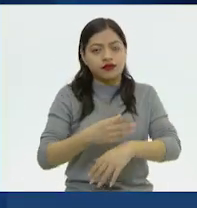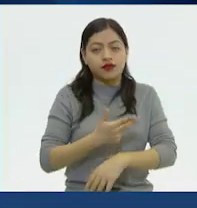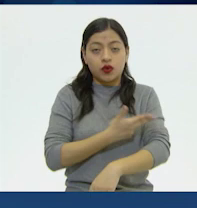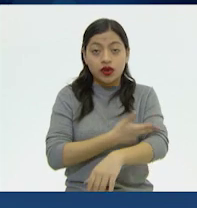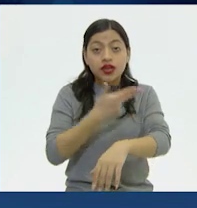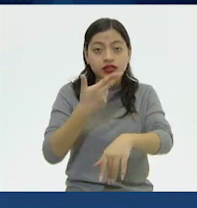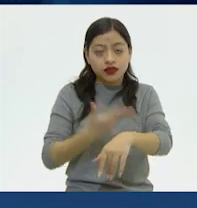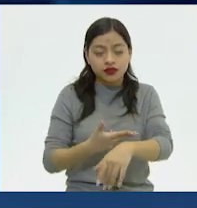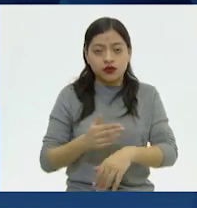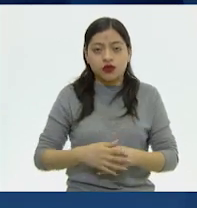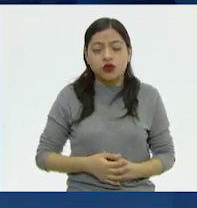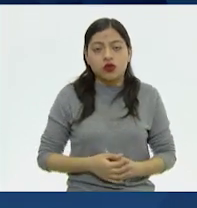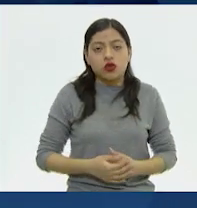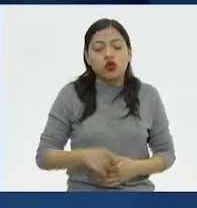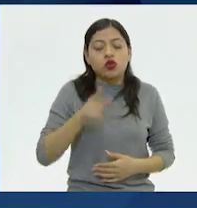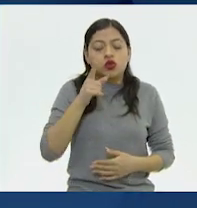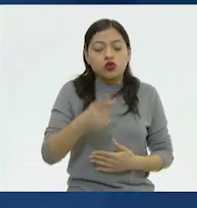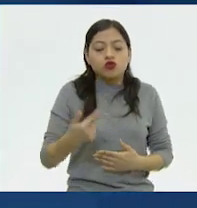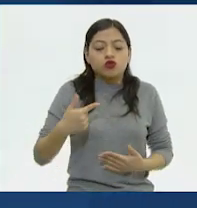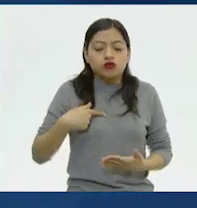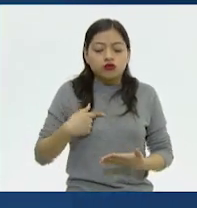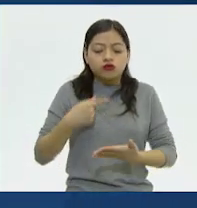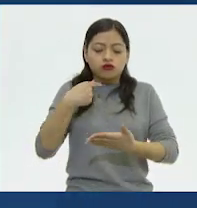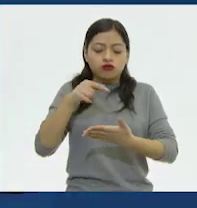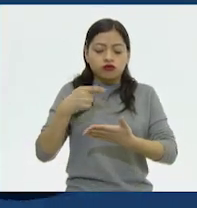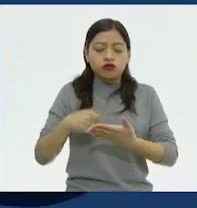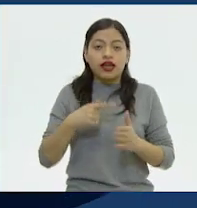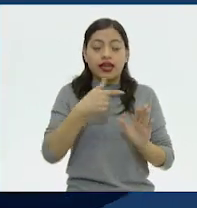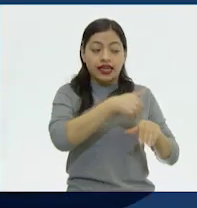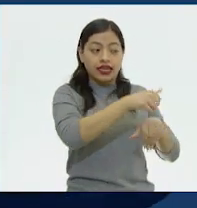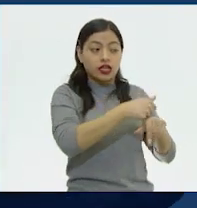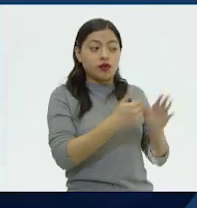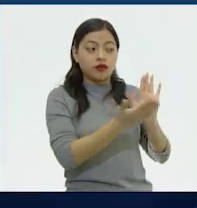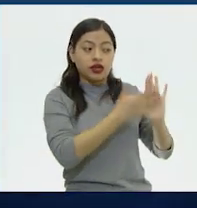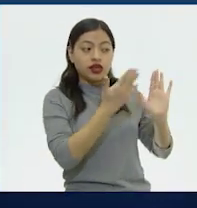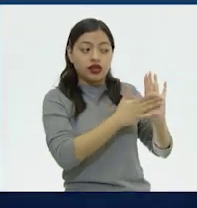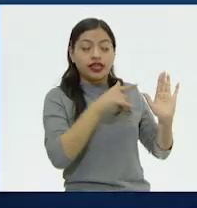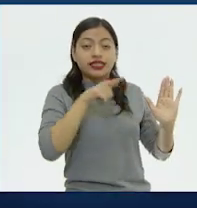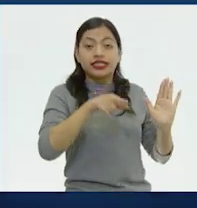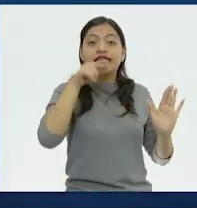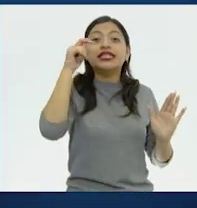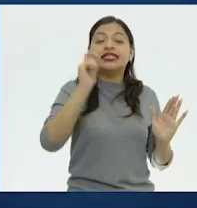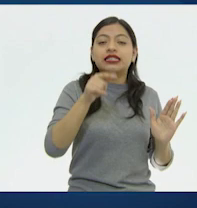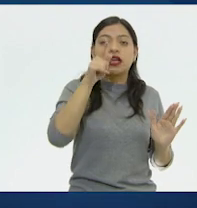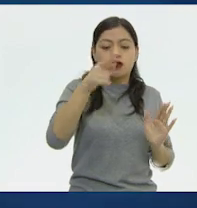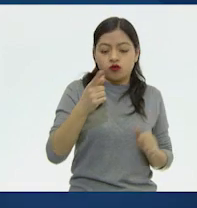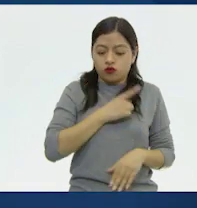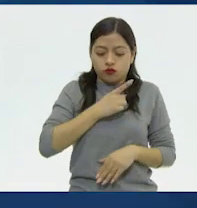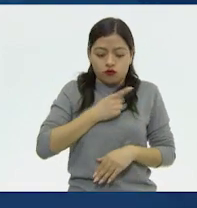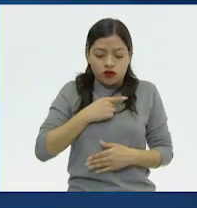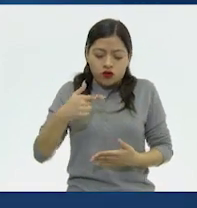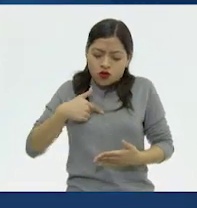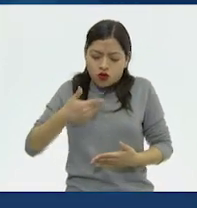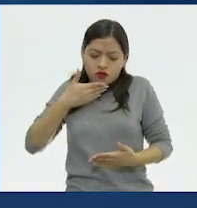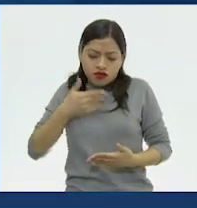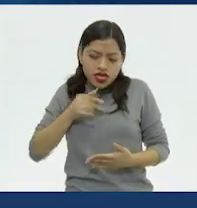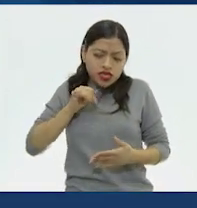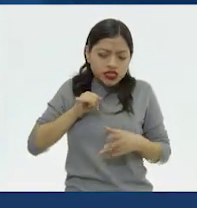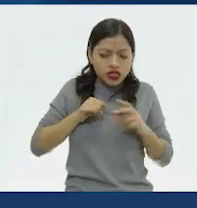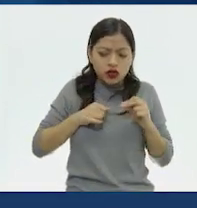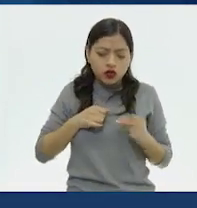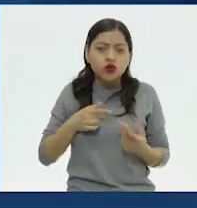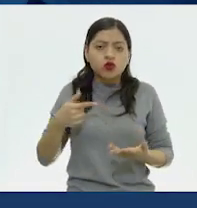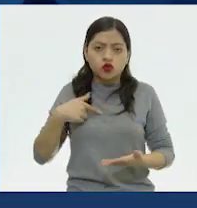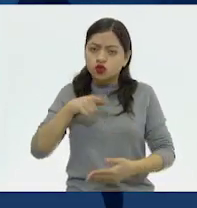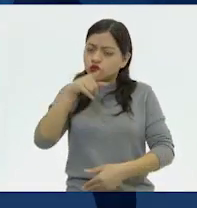este ejercicio de autoevaluación que te proponen aquí en tu página 17, porque es el que te va a permitir ver en